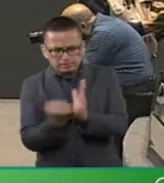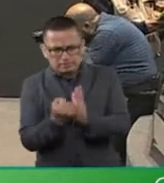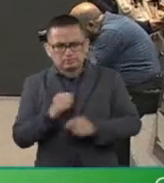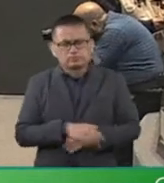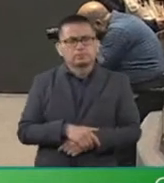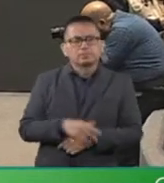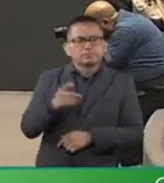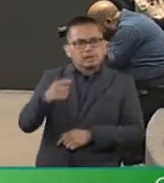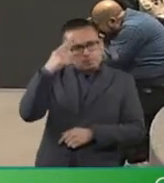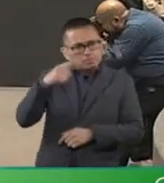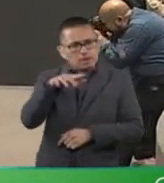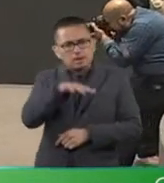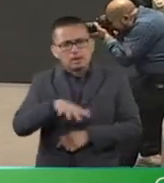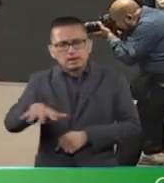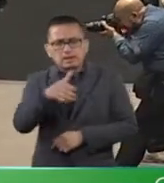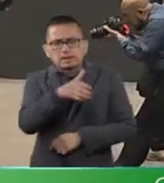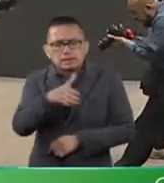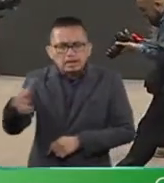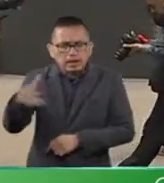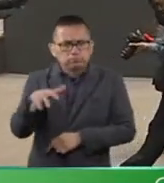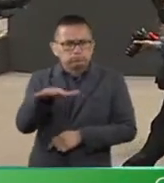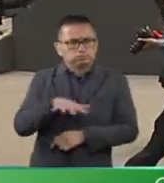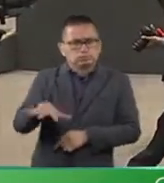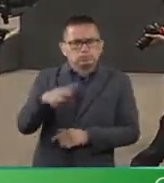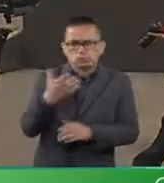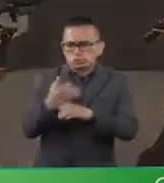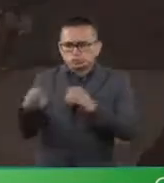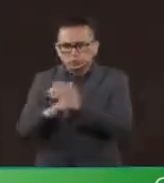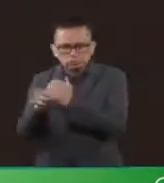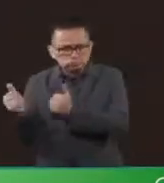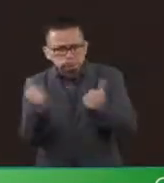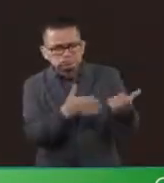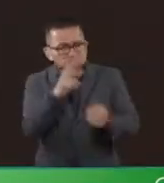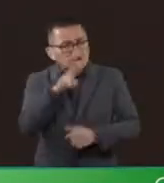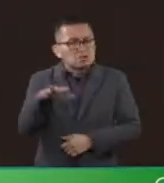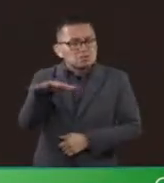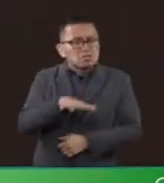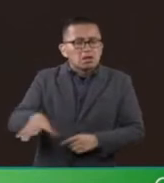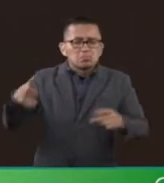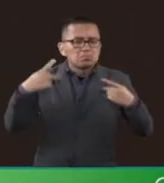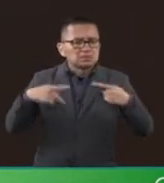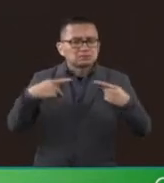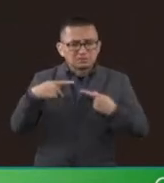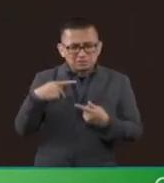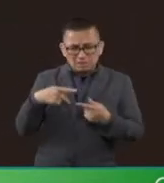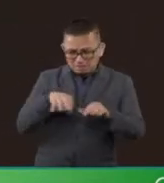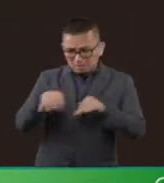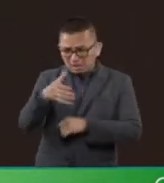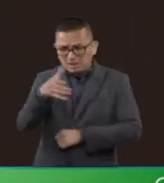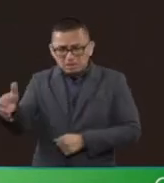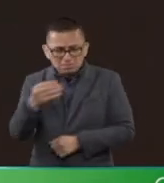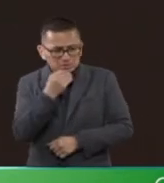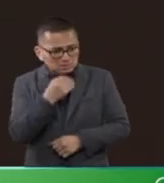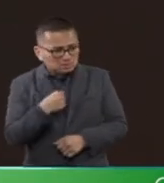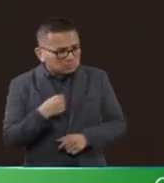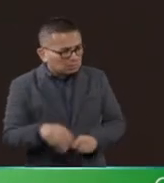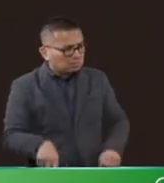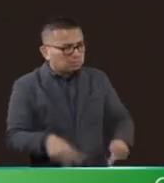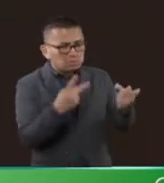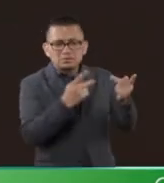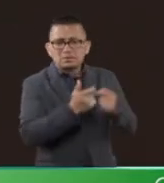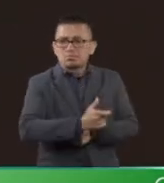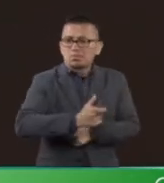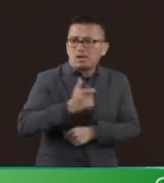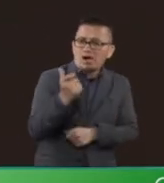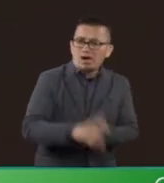productos agrícolas afecta a los campesinos al grado de vender sus productos a precios aún más bajos. Durante